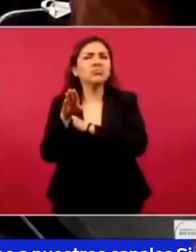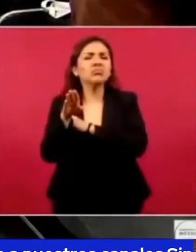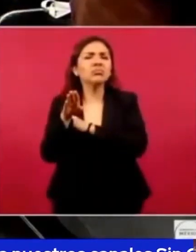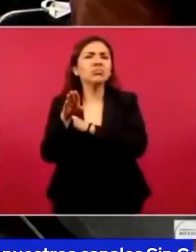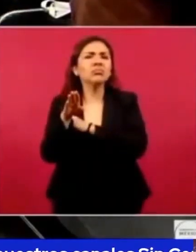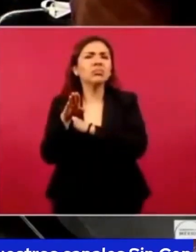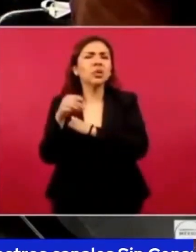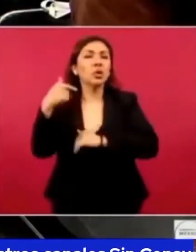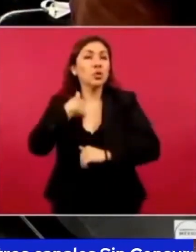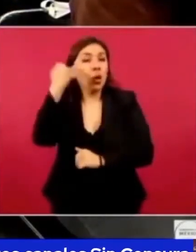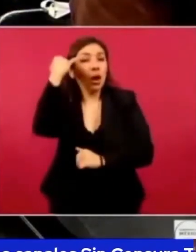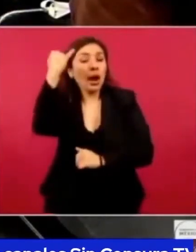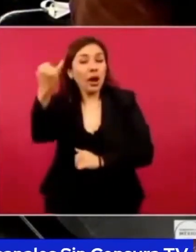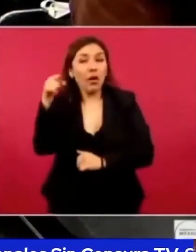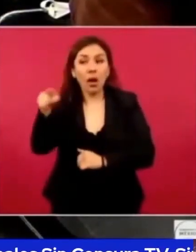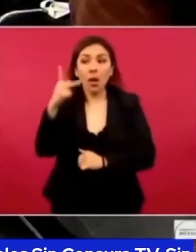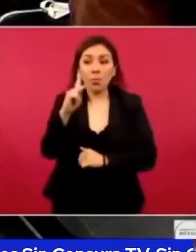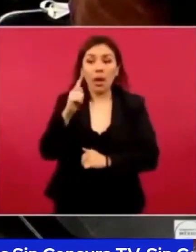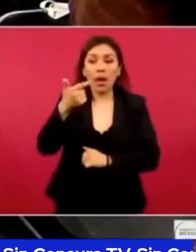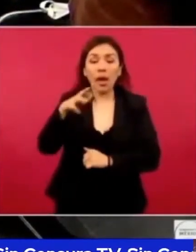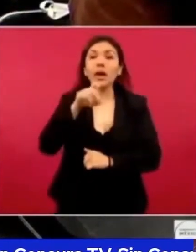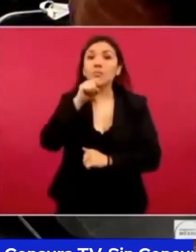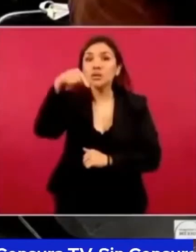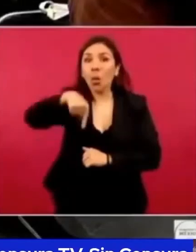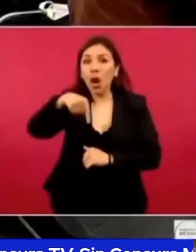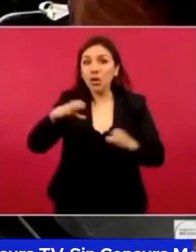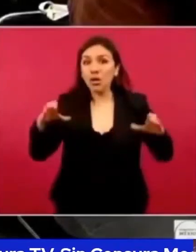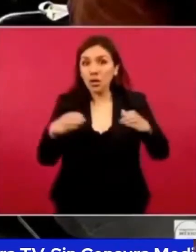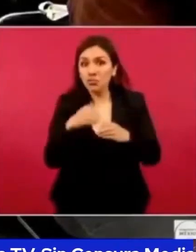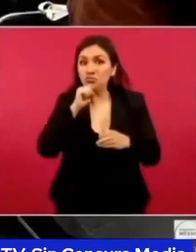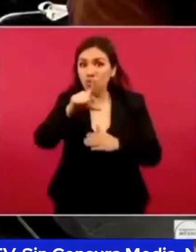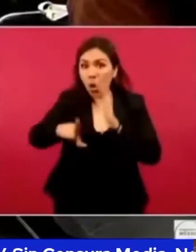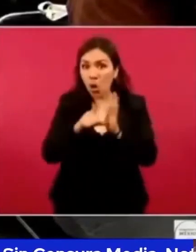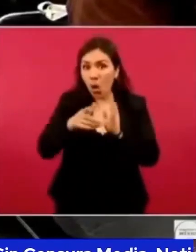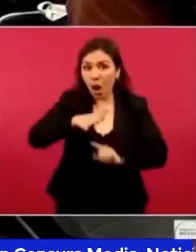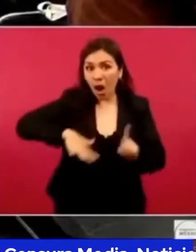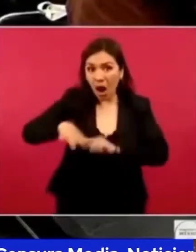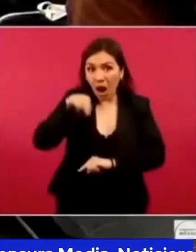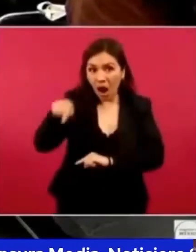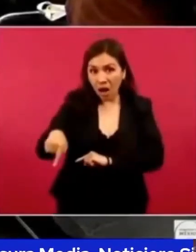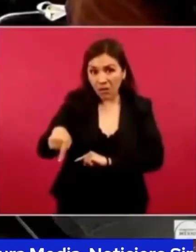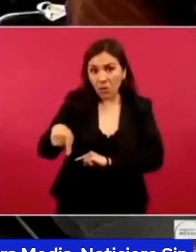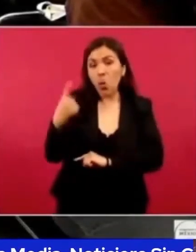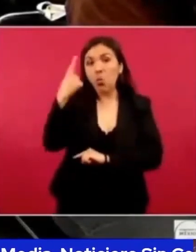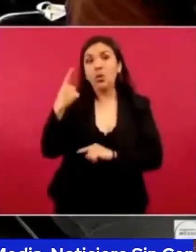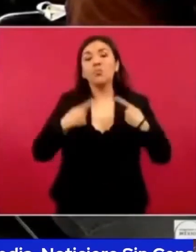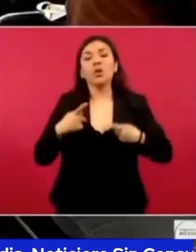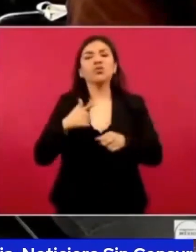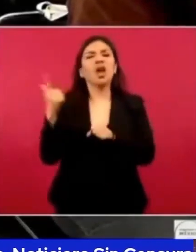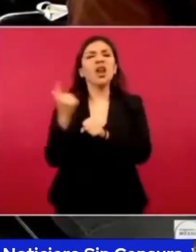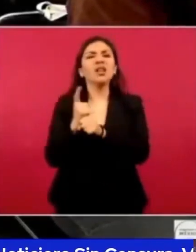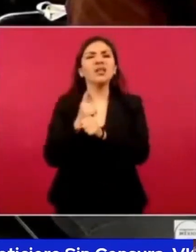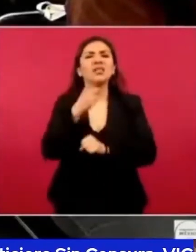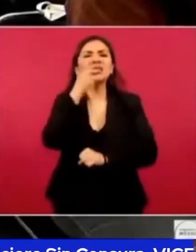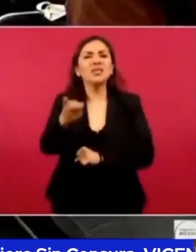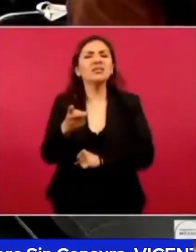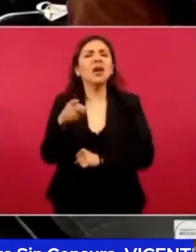Me imagino que esos de este fierro son de aquí mismo, son de los locales de aquí. Así, un licenciado que un tal